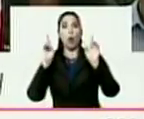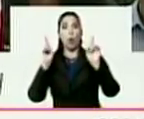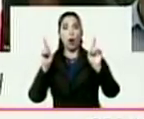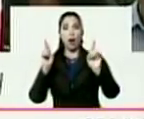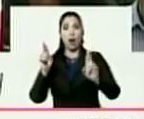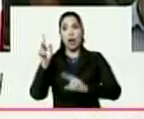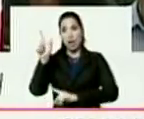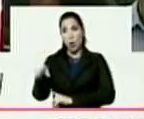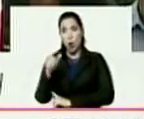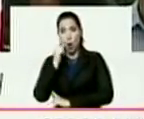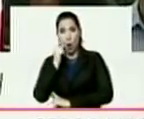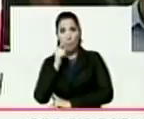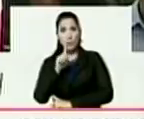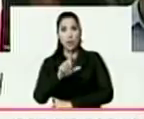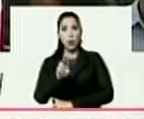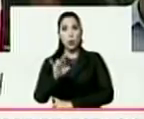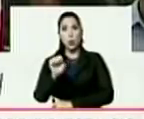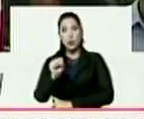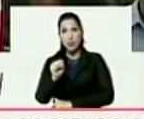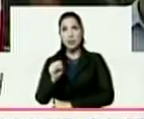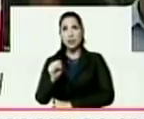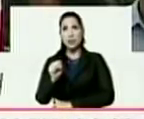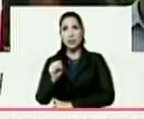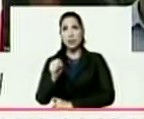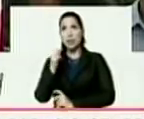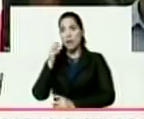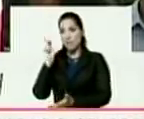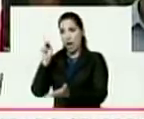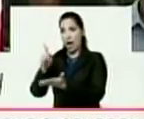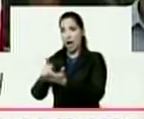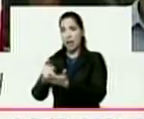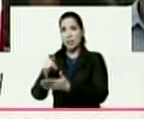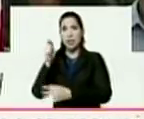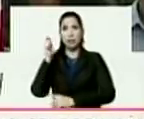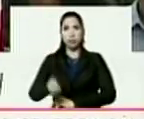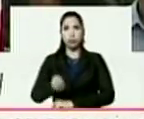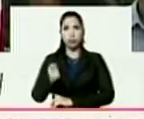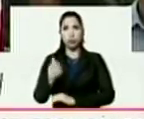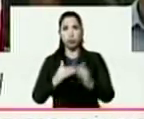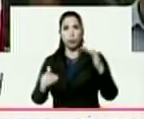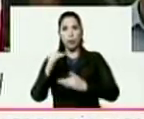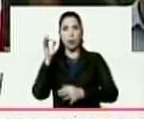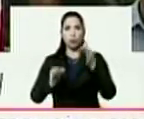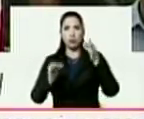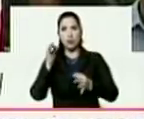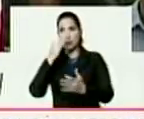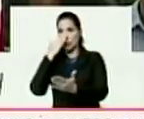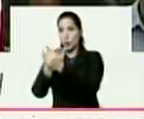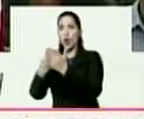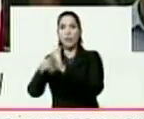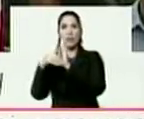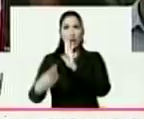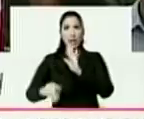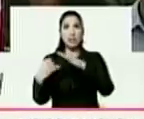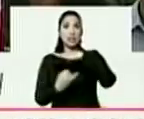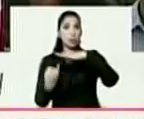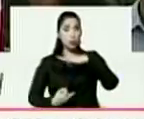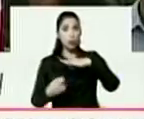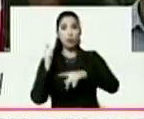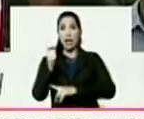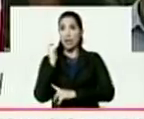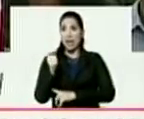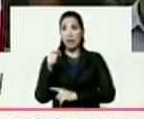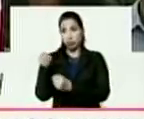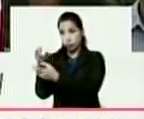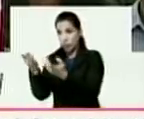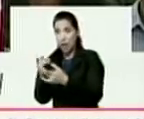parra vaya al tsj y se ponga a derecho con la justicia venezuela la institución porque acuerdo desde que una de las tareas de ellos es